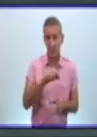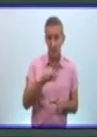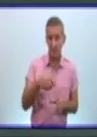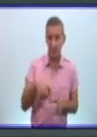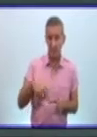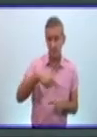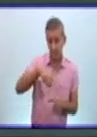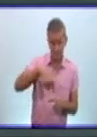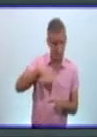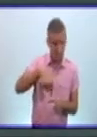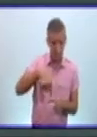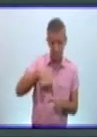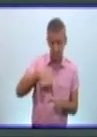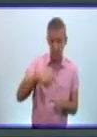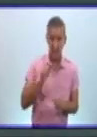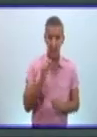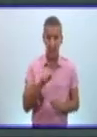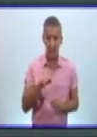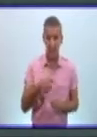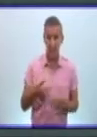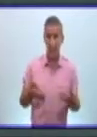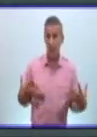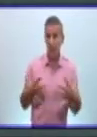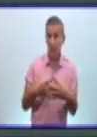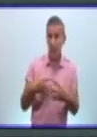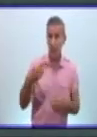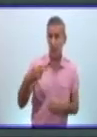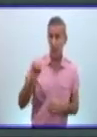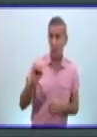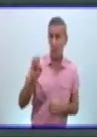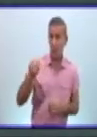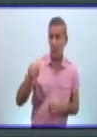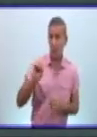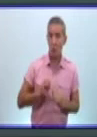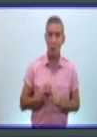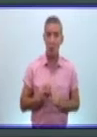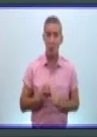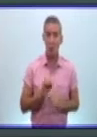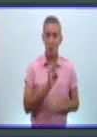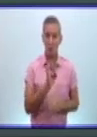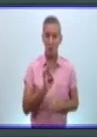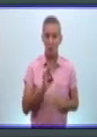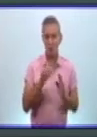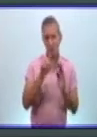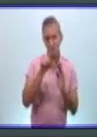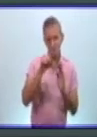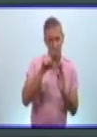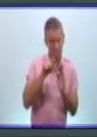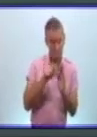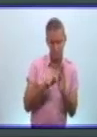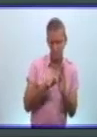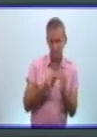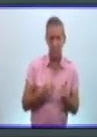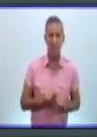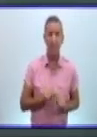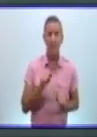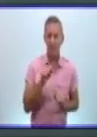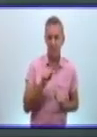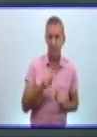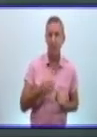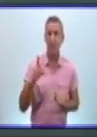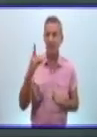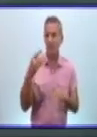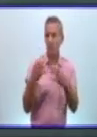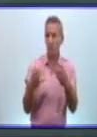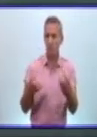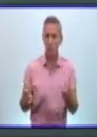mezclamos, obtendremos una mezcla homogénea de sustancias de tamaño molecular o inferior. Esta es una disolución